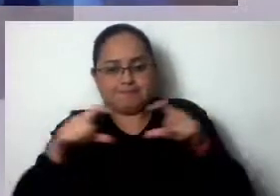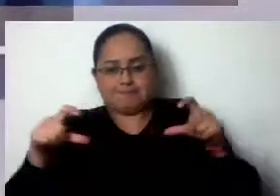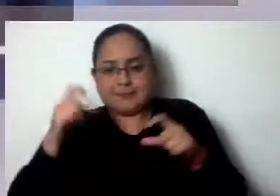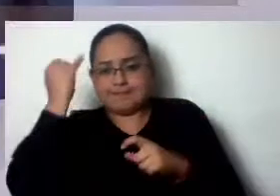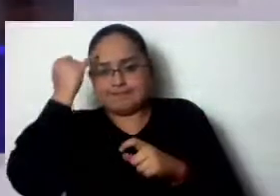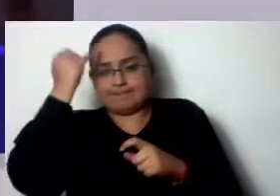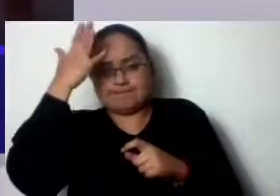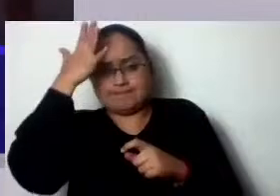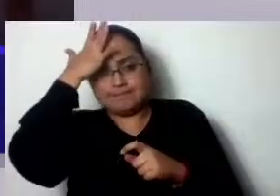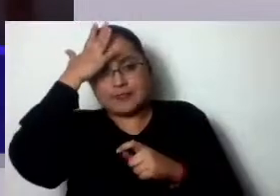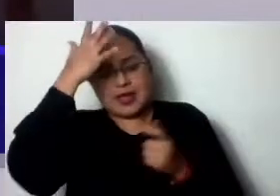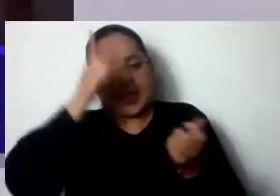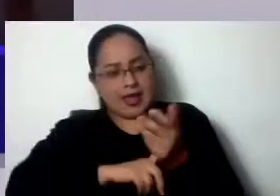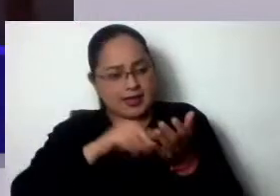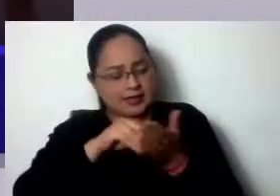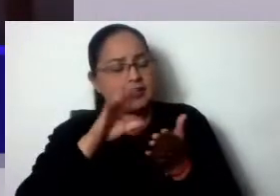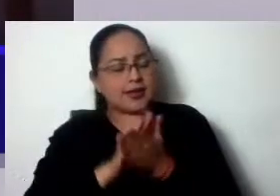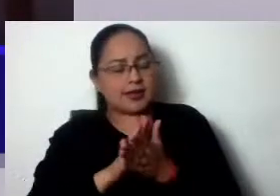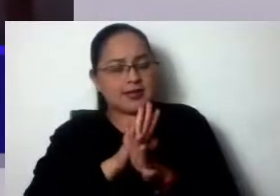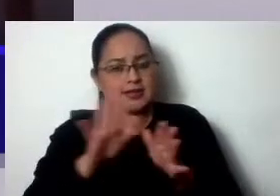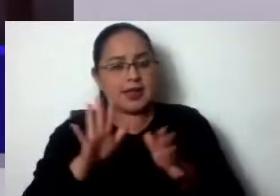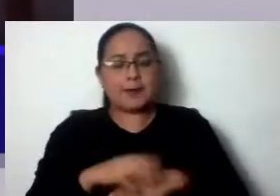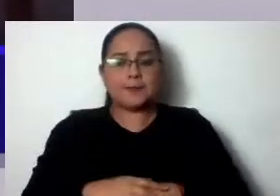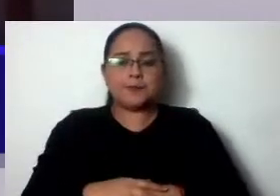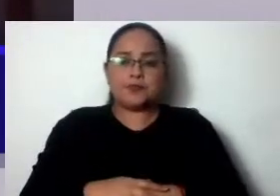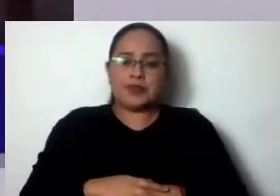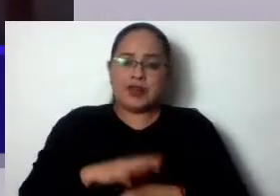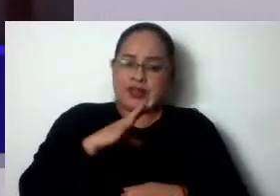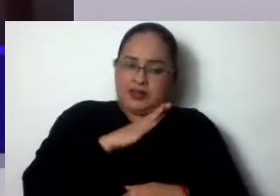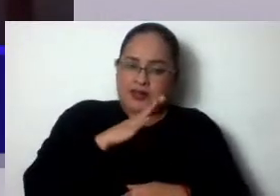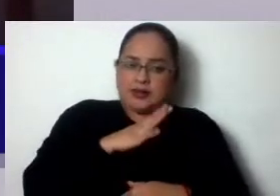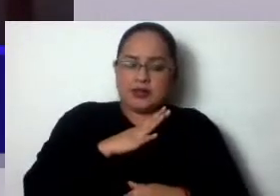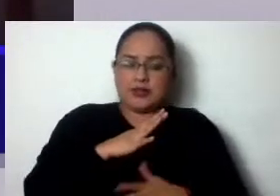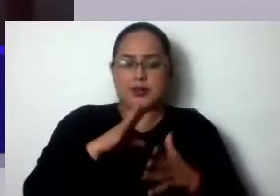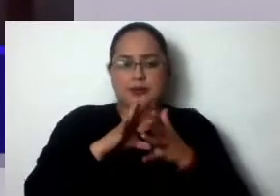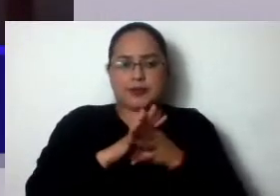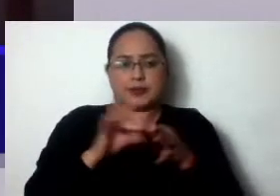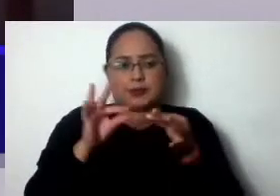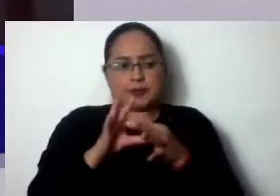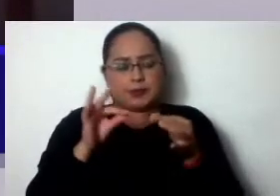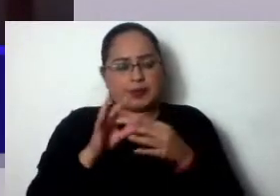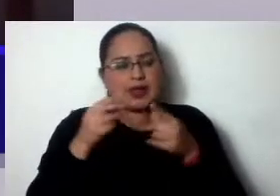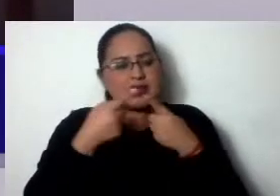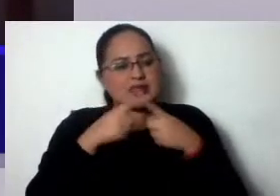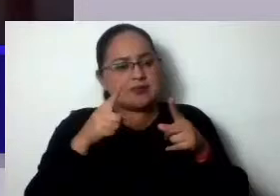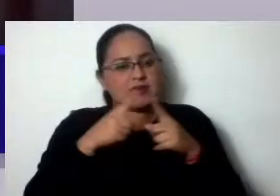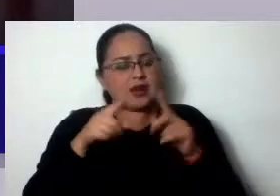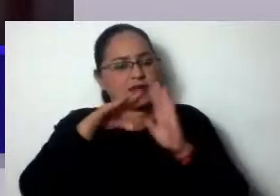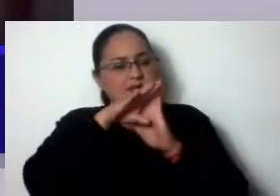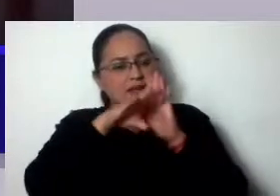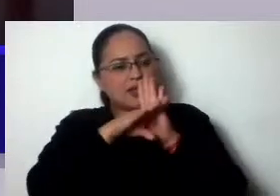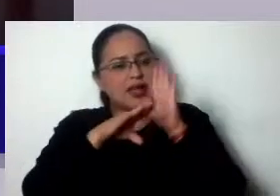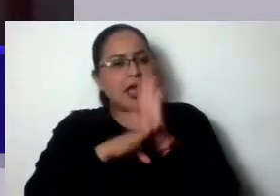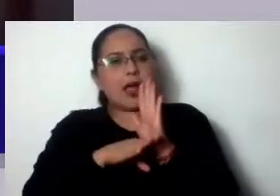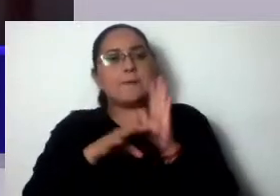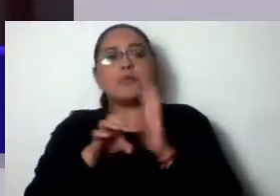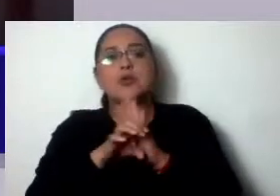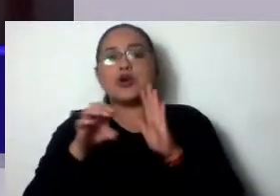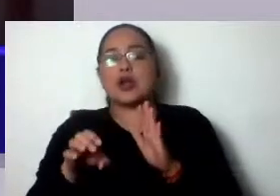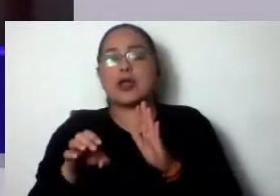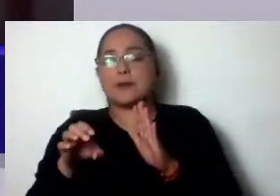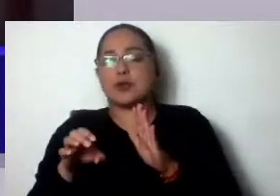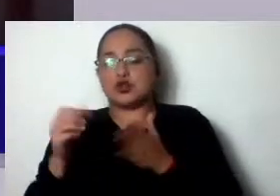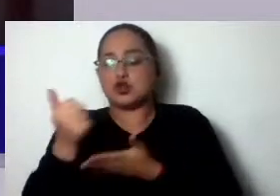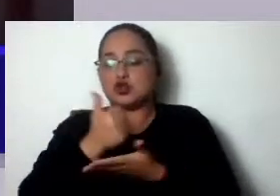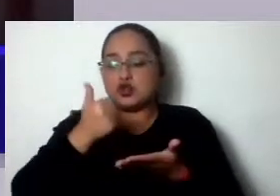a través de los cuales se han impugnado diversas disposiciones por ejemplo en la constitución de la ciudad